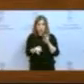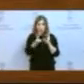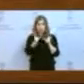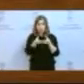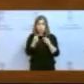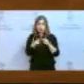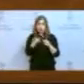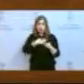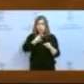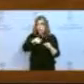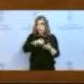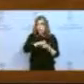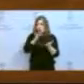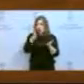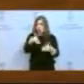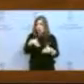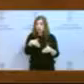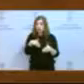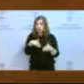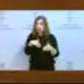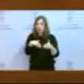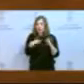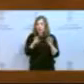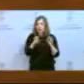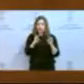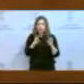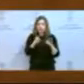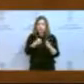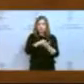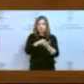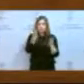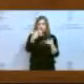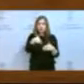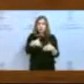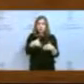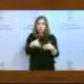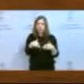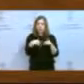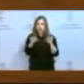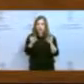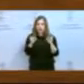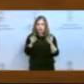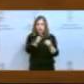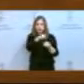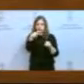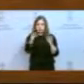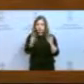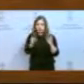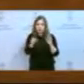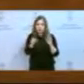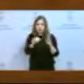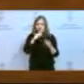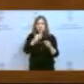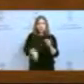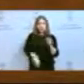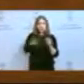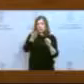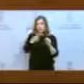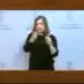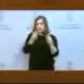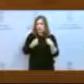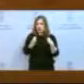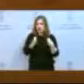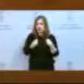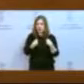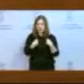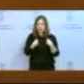no tenemos ninguna duda. Como no tengo ninguna duda de que estas mociones y resoluciones son imprescindibles para mejorar la vida